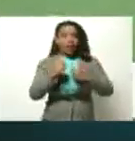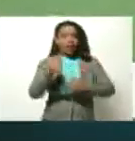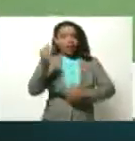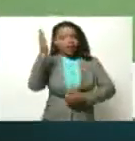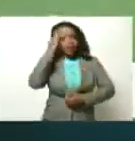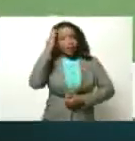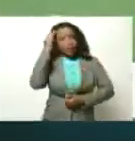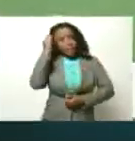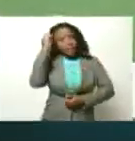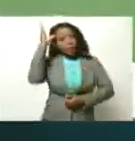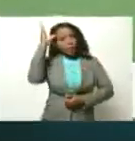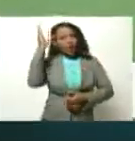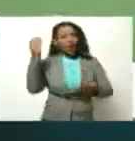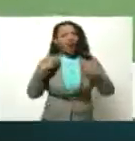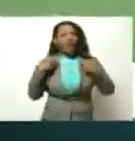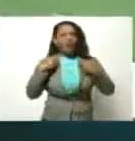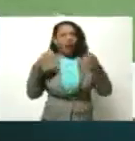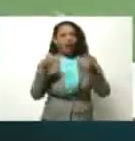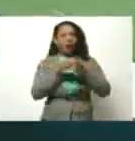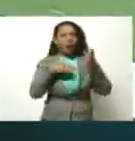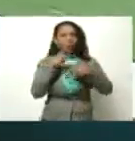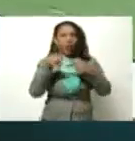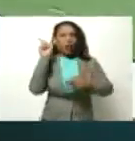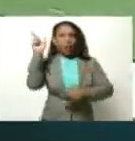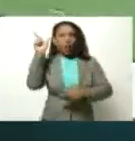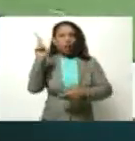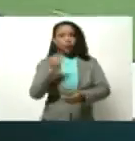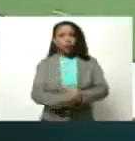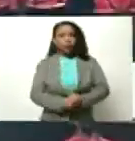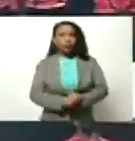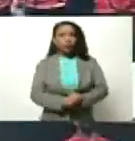sabiduría que viva el partido socialista un hijo de Venezuela